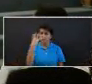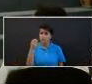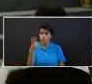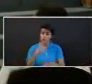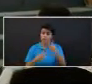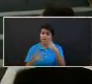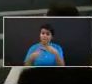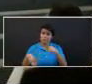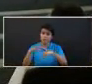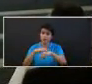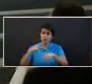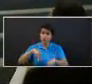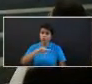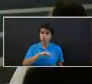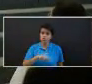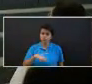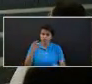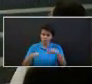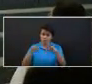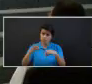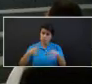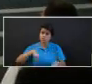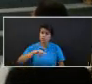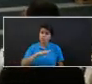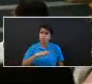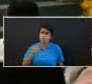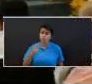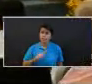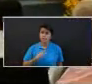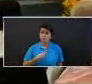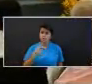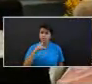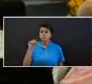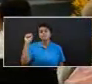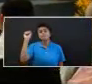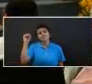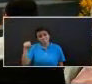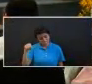y nos enjuiciemos a nosotros mismos y digamos: sí,